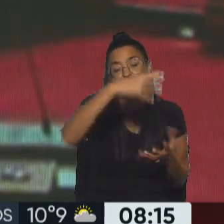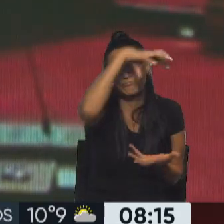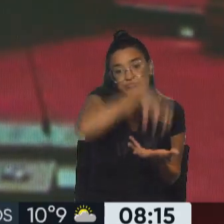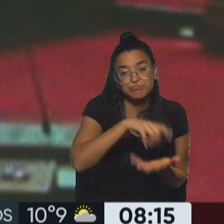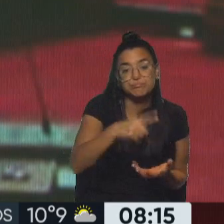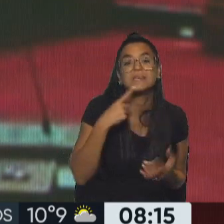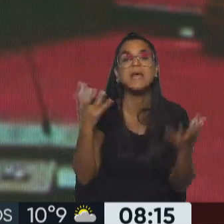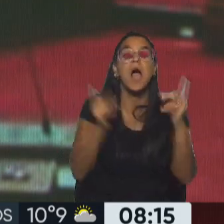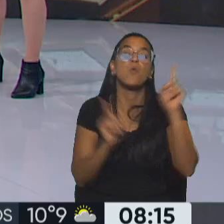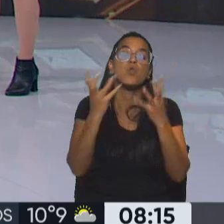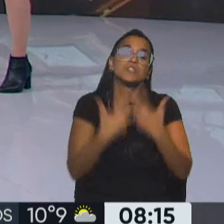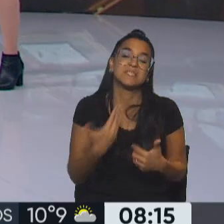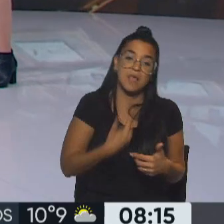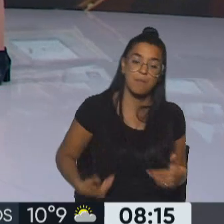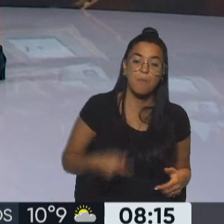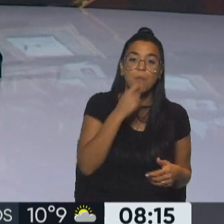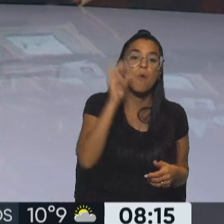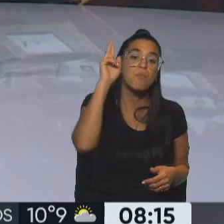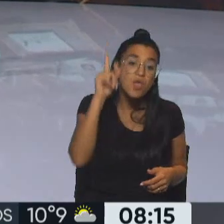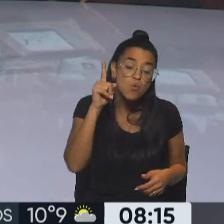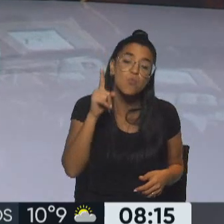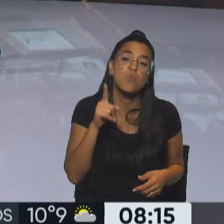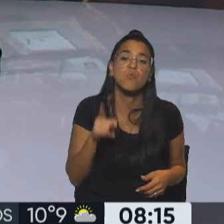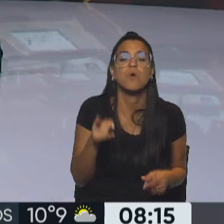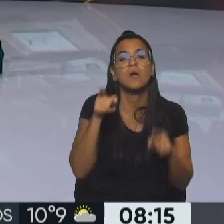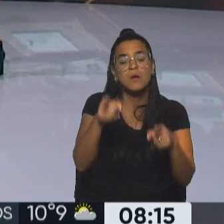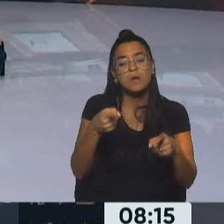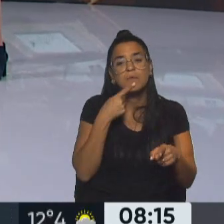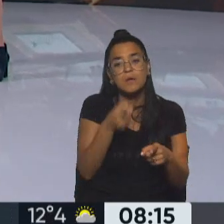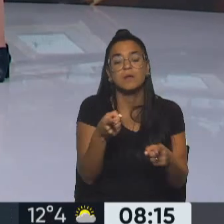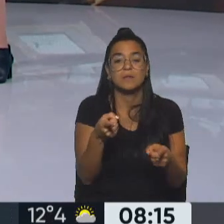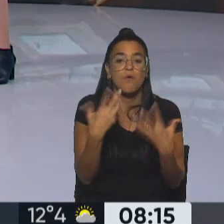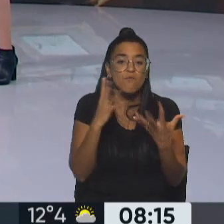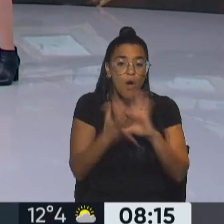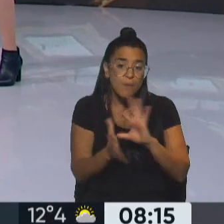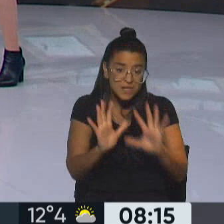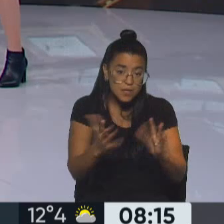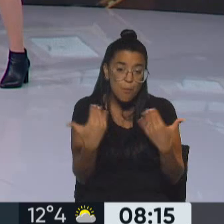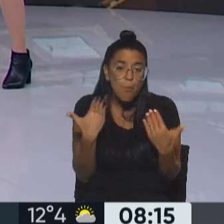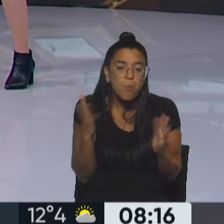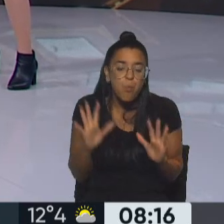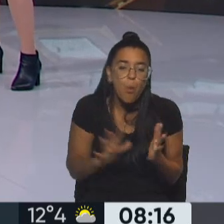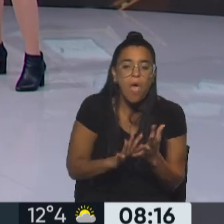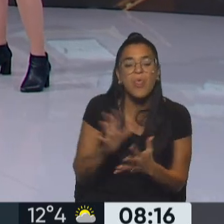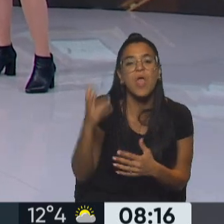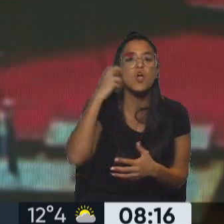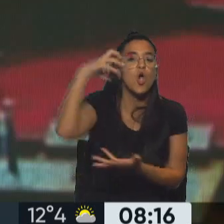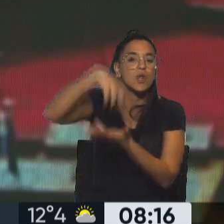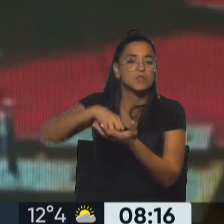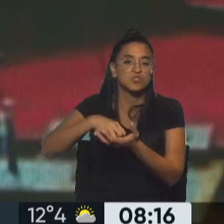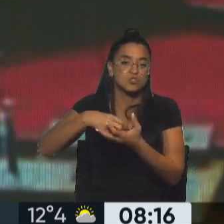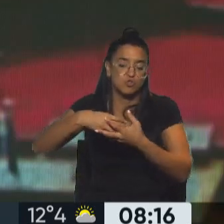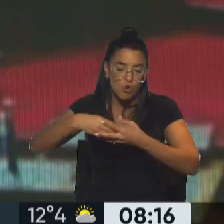sistemas parlamentaristas como el de Perú y a través del cual se puede llegar a disolver el congreso